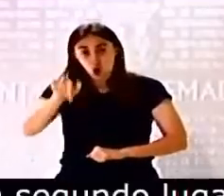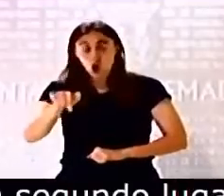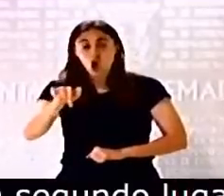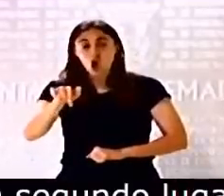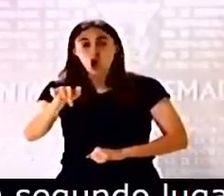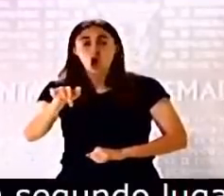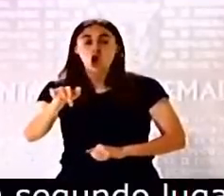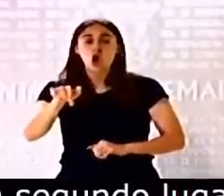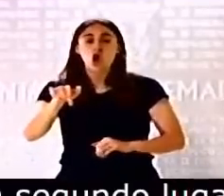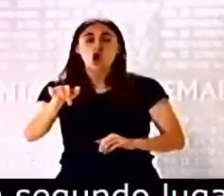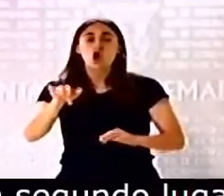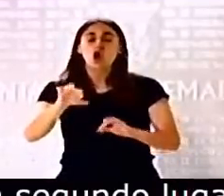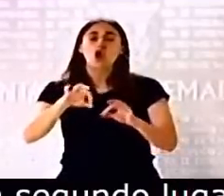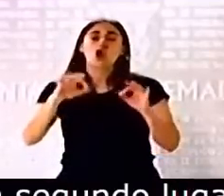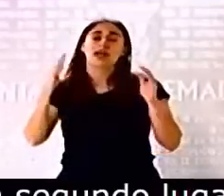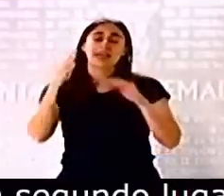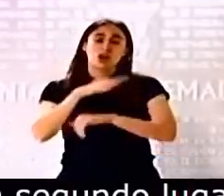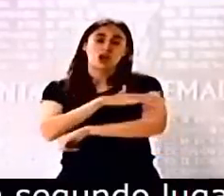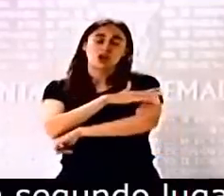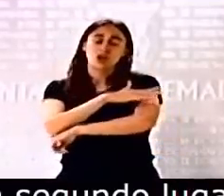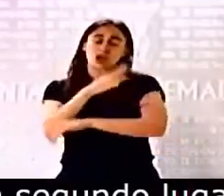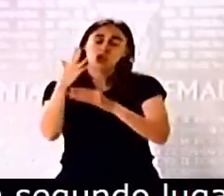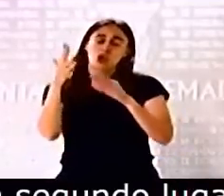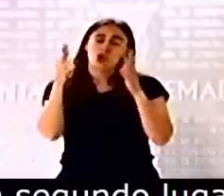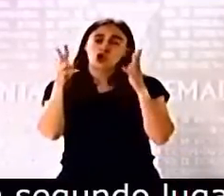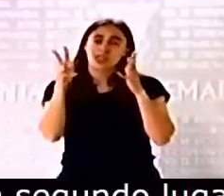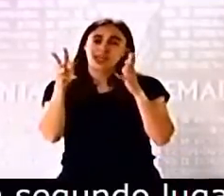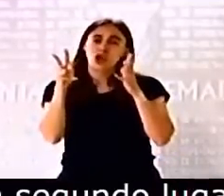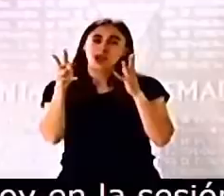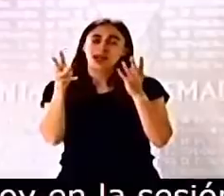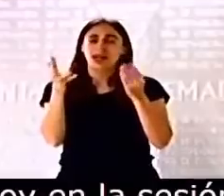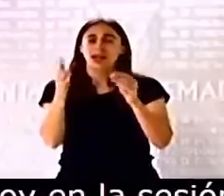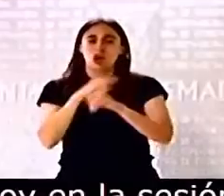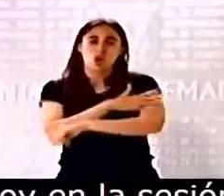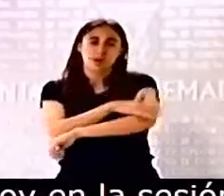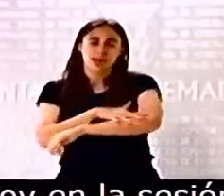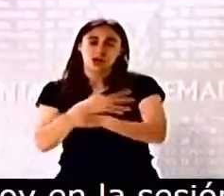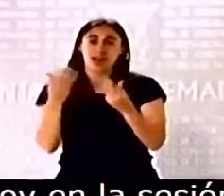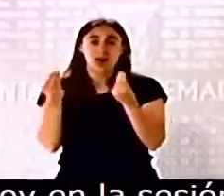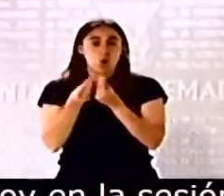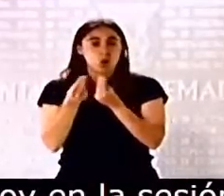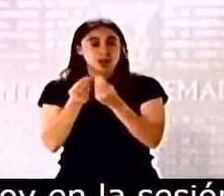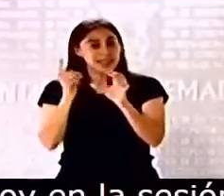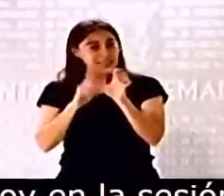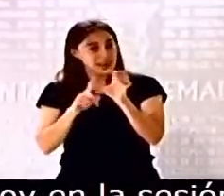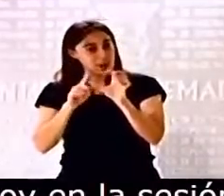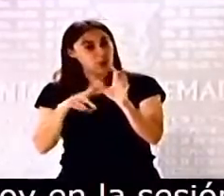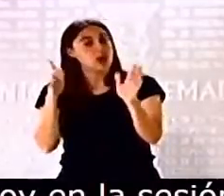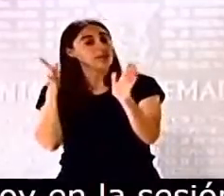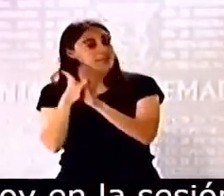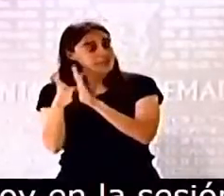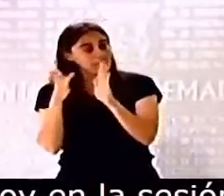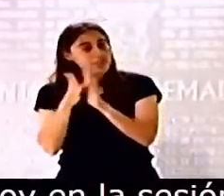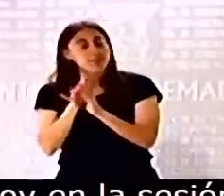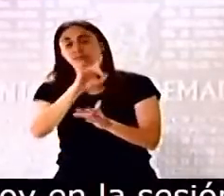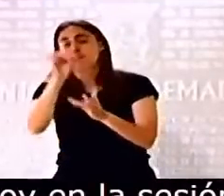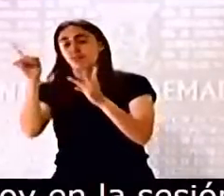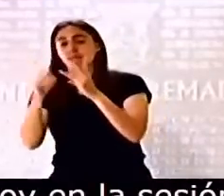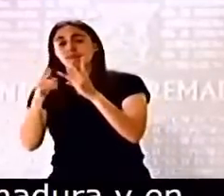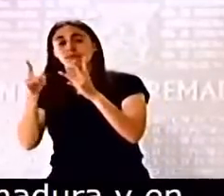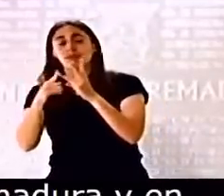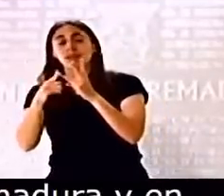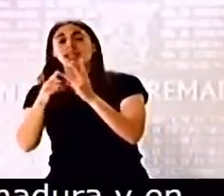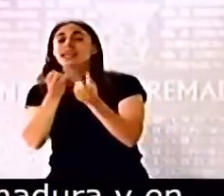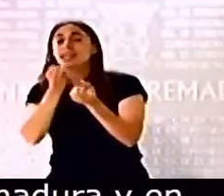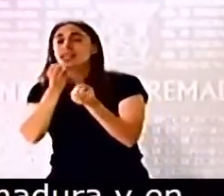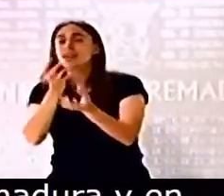sesión ordinaria del Consejo de Gobierno de la Junta de Extremadura. Y, en tercer lugar, les daré puntual información de lo acontecido y de